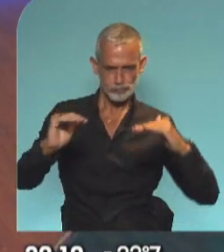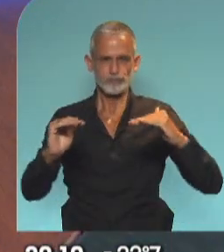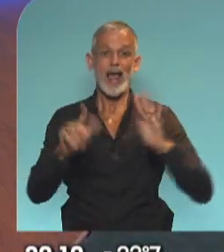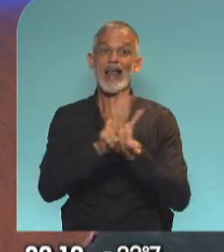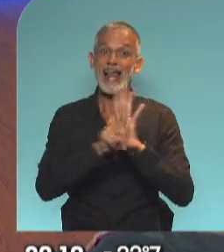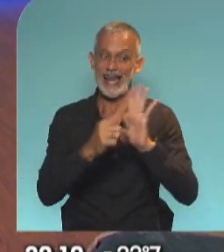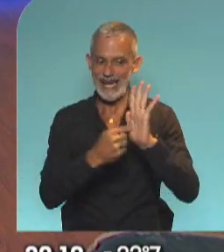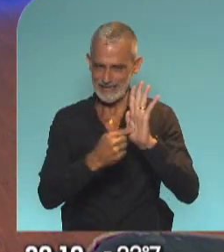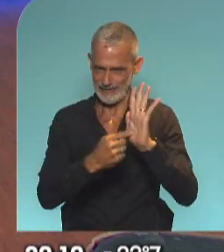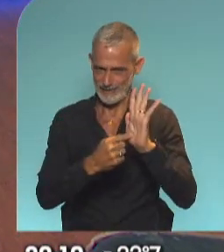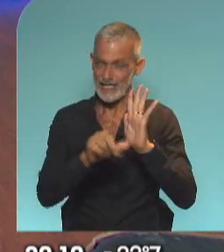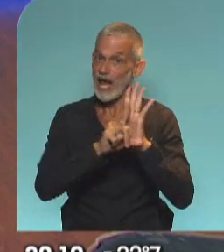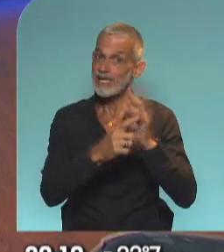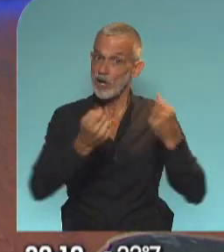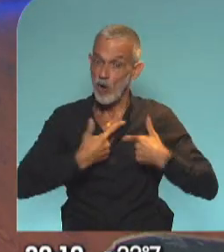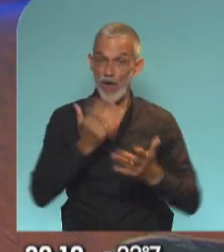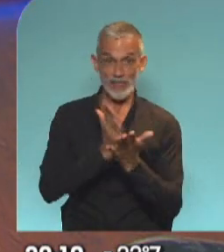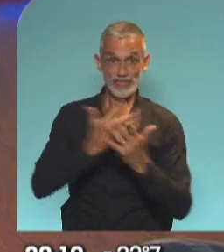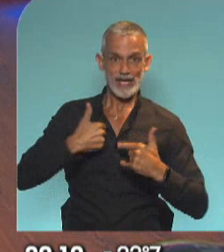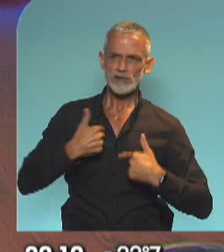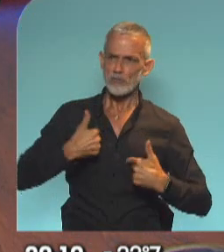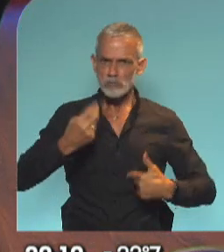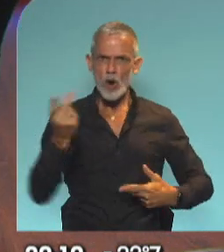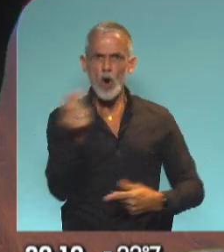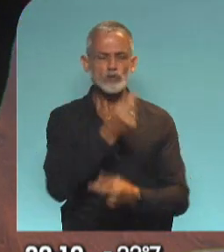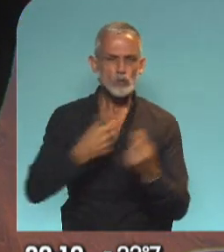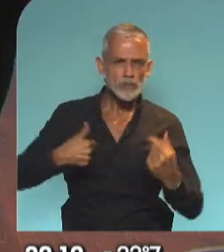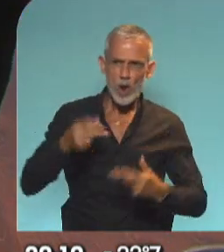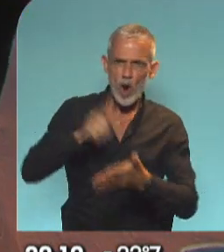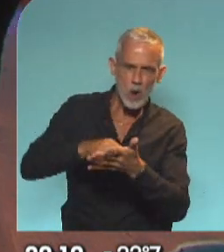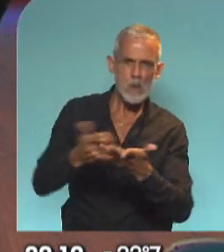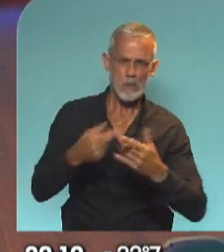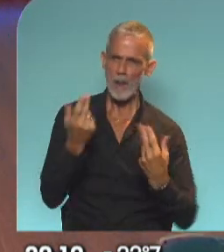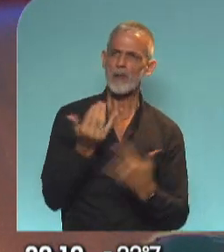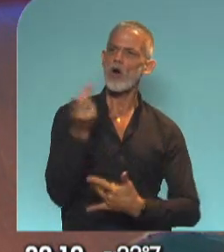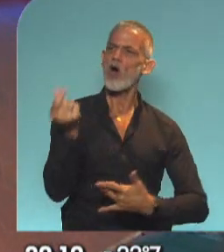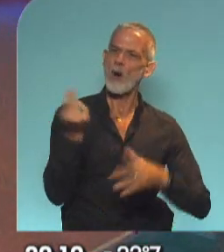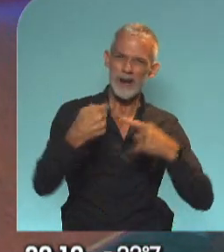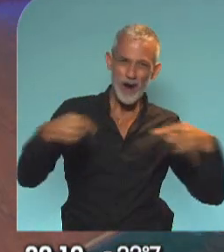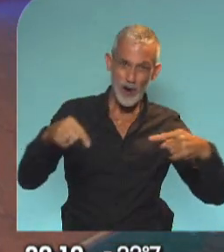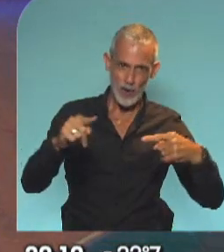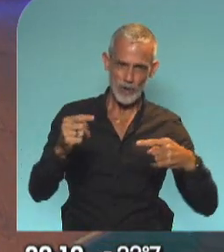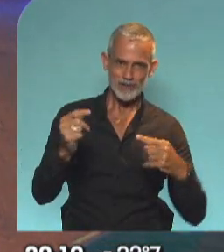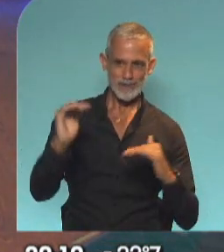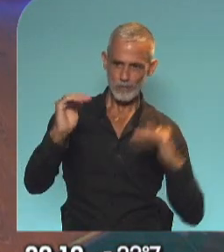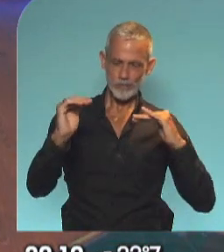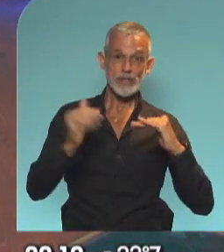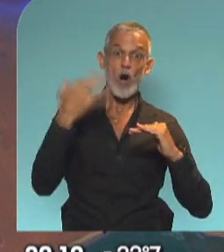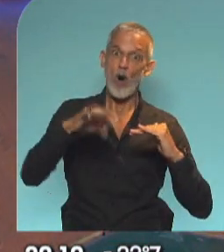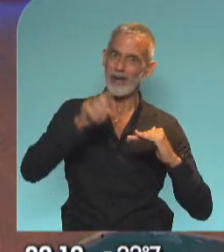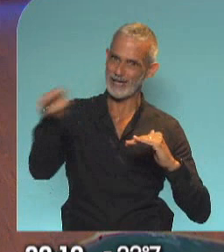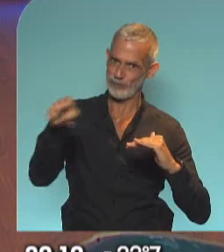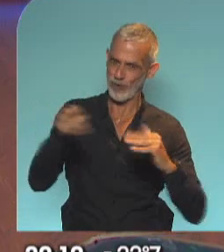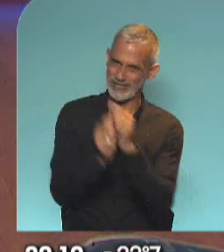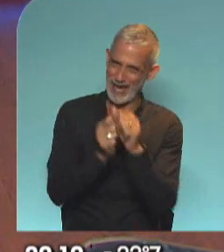Leyes fundamentalmente que nos dan derechos como consumidores y consumidoras para ir a comprar ese bien y servicio, pero también obligaciones para